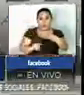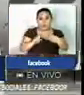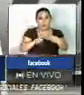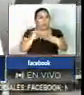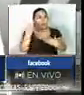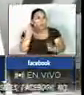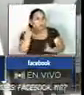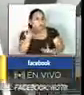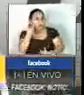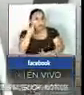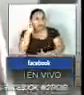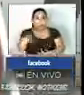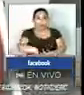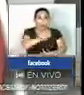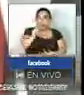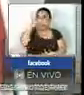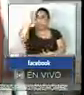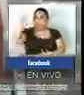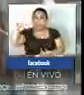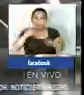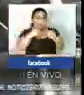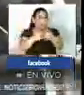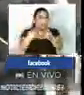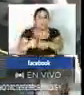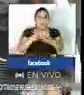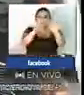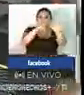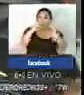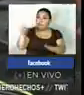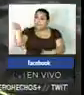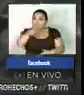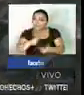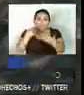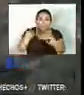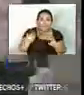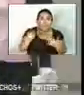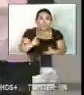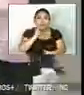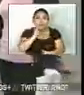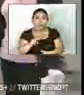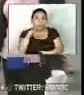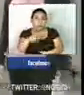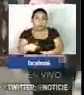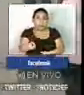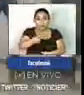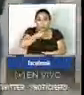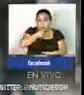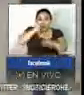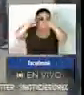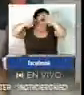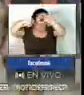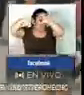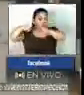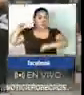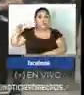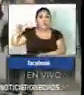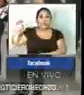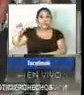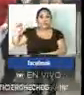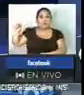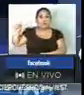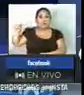se encuentran en 60 países más, a la espera de una resolución. Para Noticiero Hechos, imágenes y reporte de Néstor